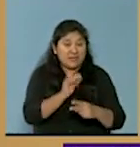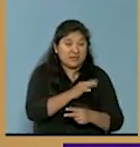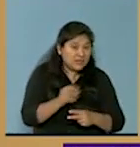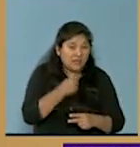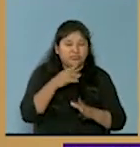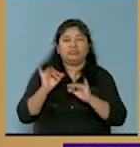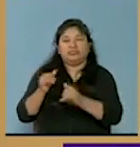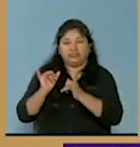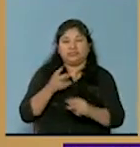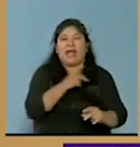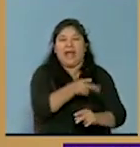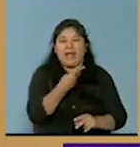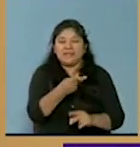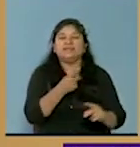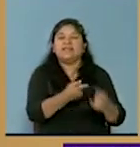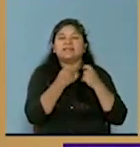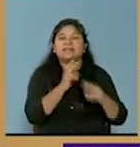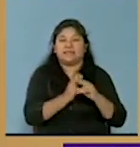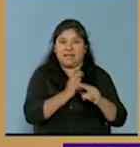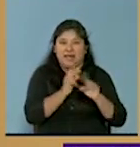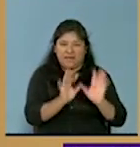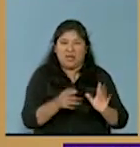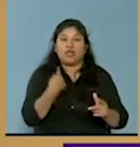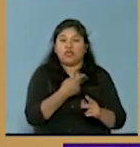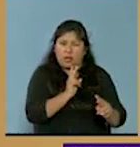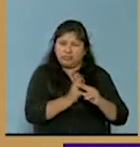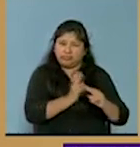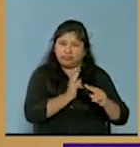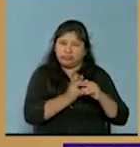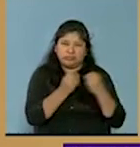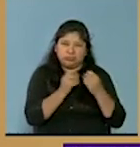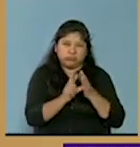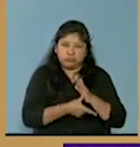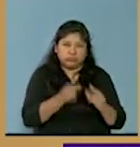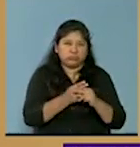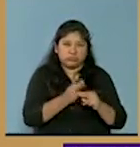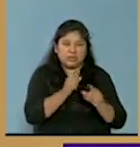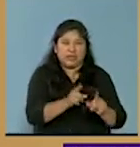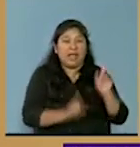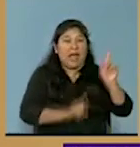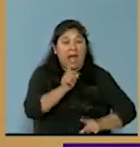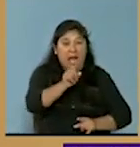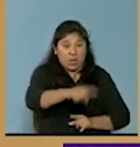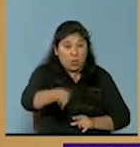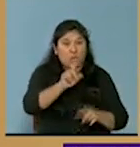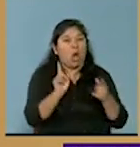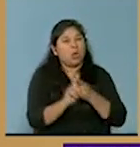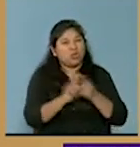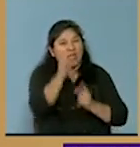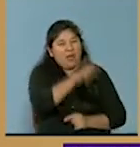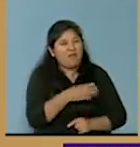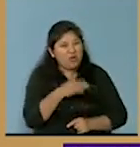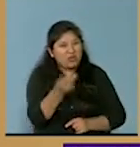que cada uno genera un poco de conexión con algunos voluntarios específicamente y bueno y vamos